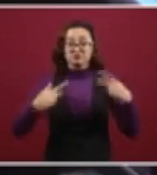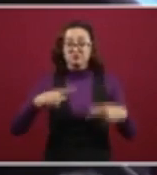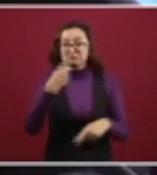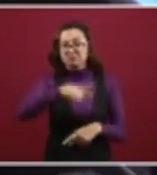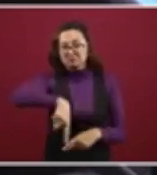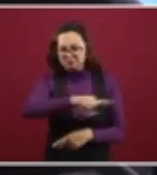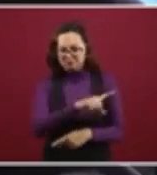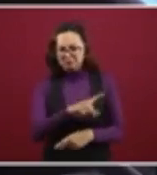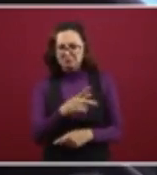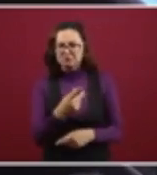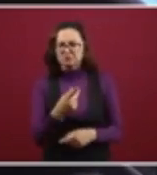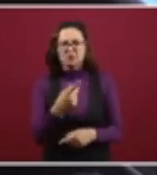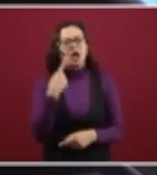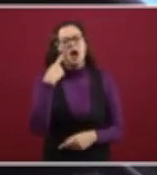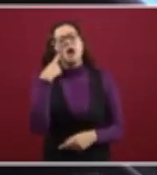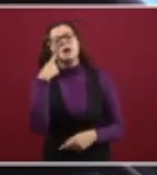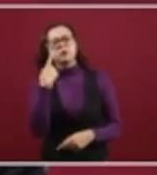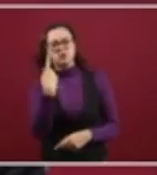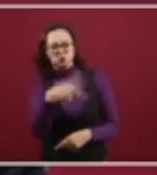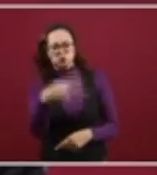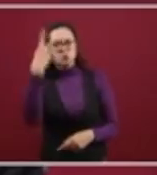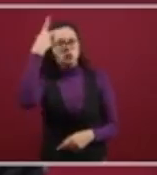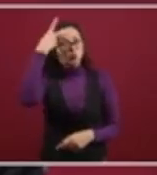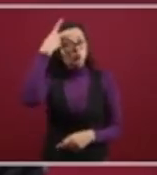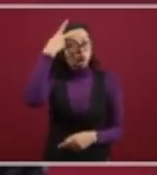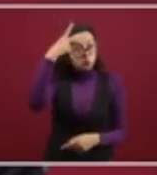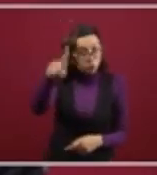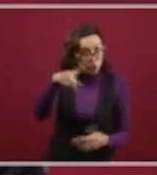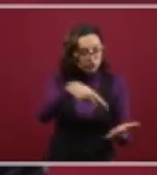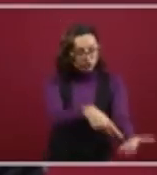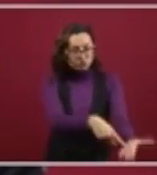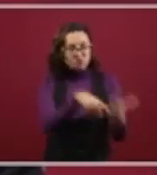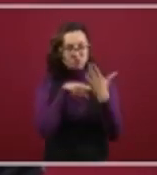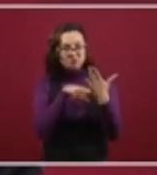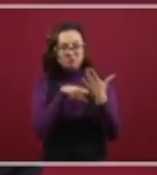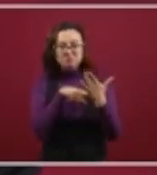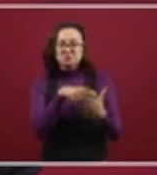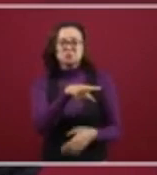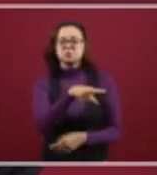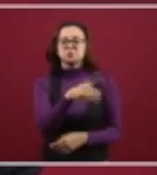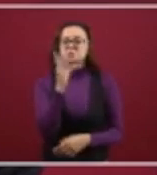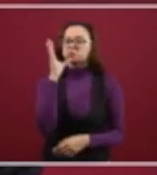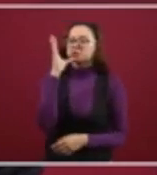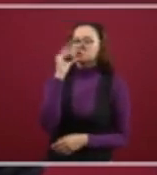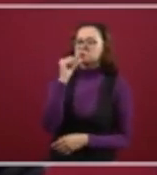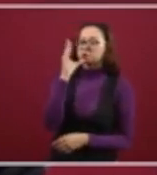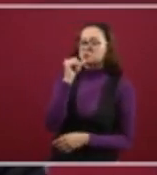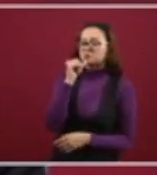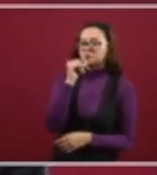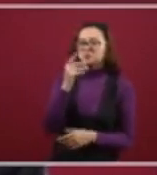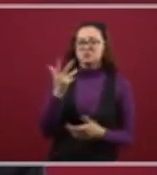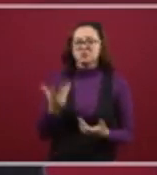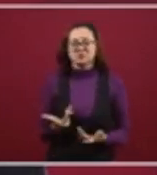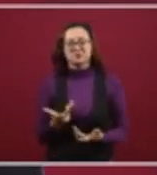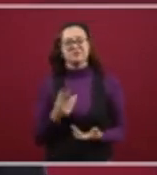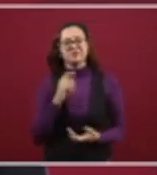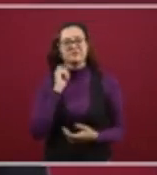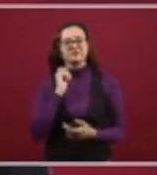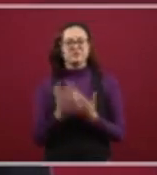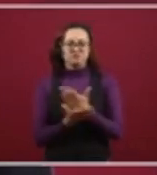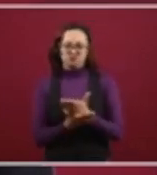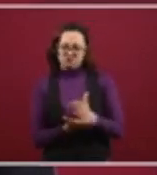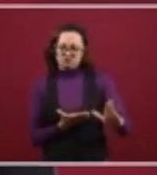comprobar directamente la propiedad o la legítima propiedad de sus tierras. Y no, esto no los excluye, de acuerdo con la